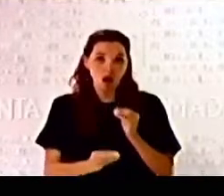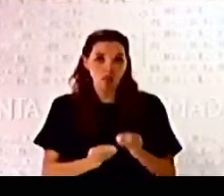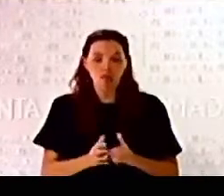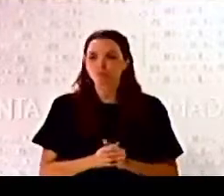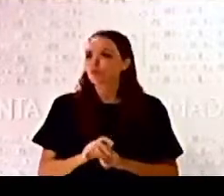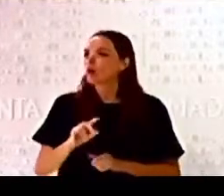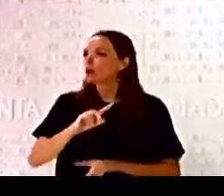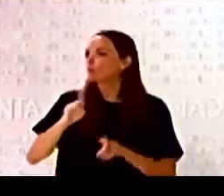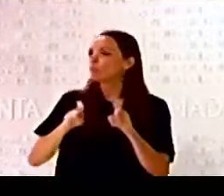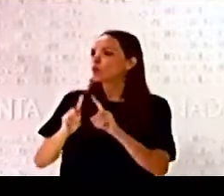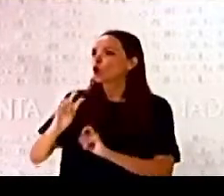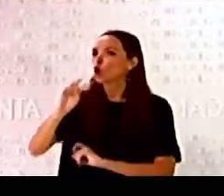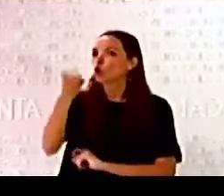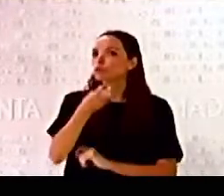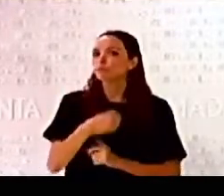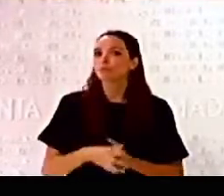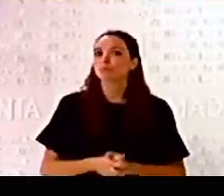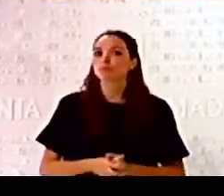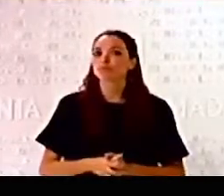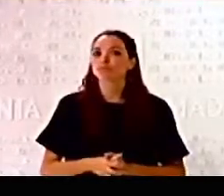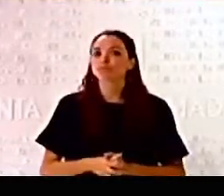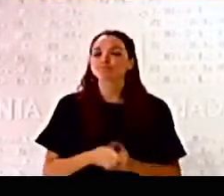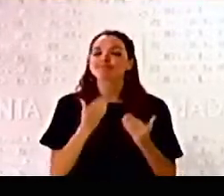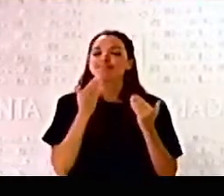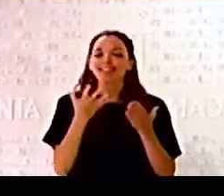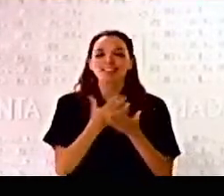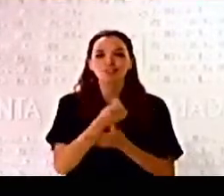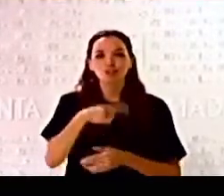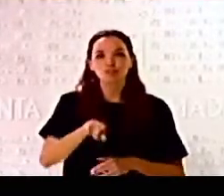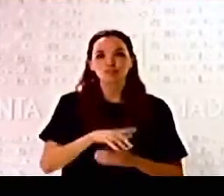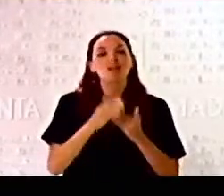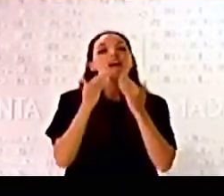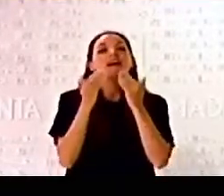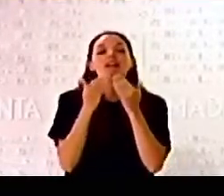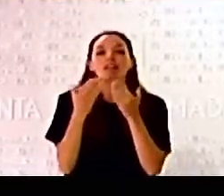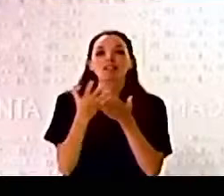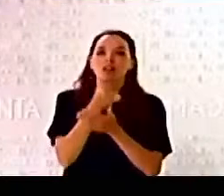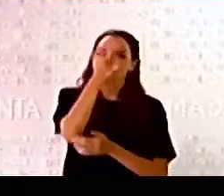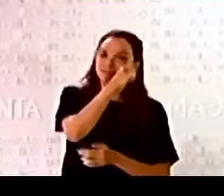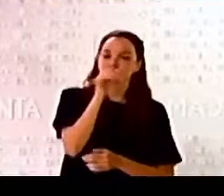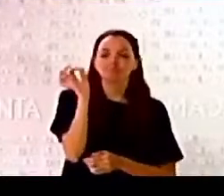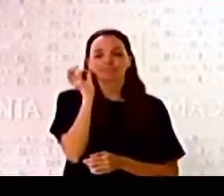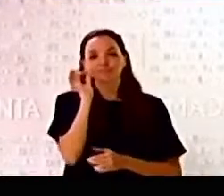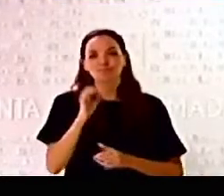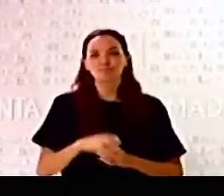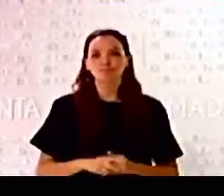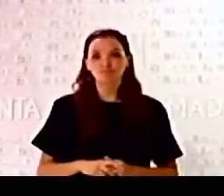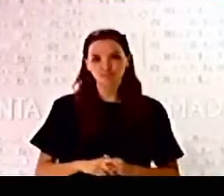cuestión más? Pues muchas gracias a todos. Muchísimas gracias a todas y a todos.